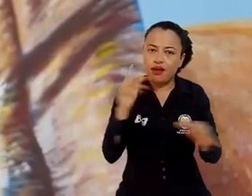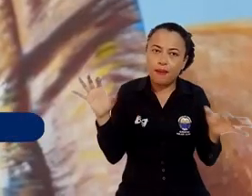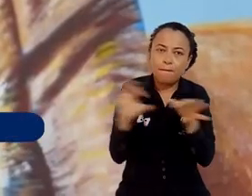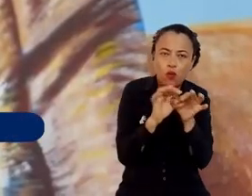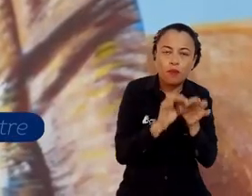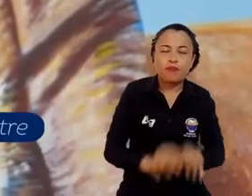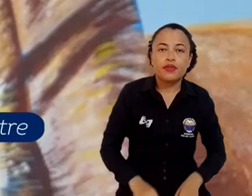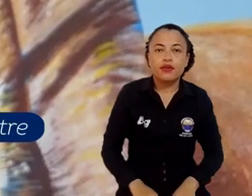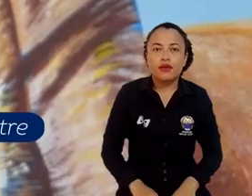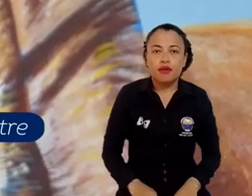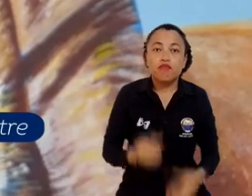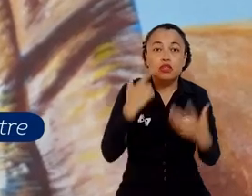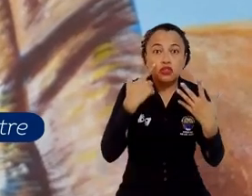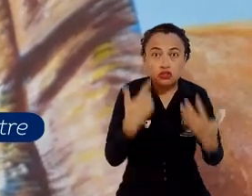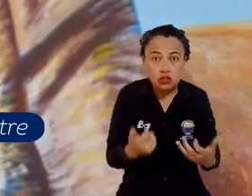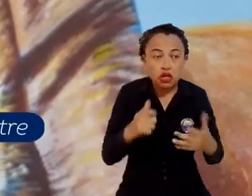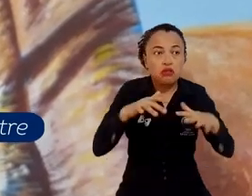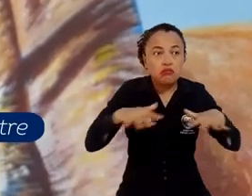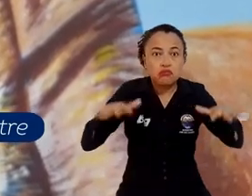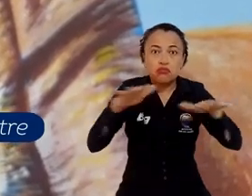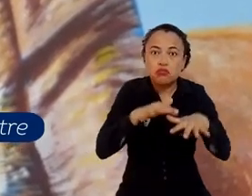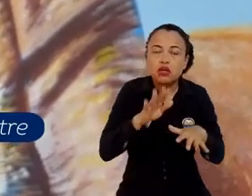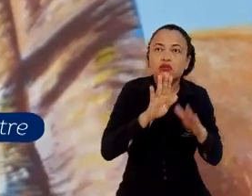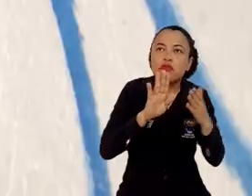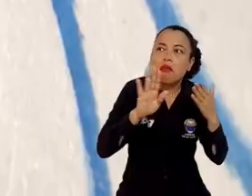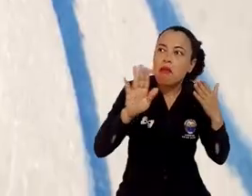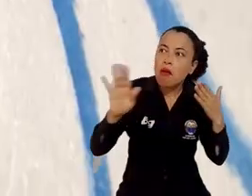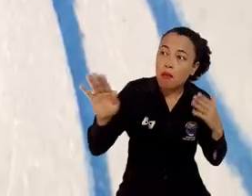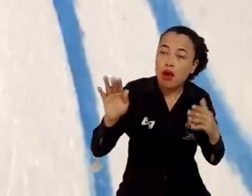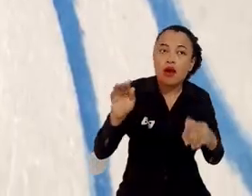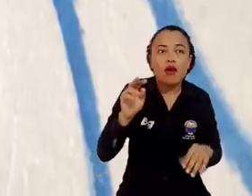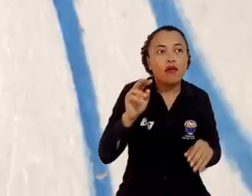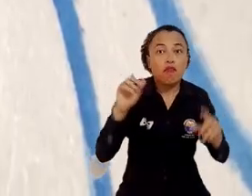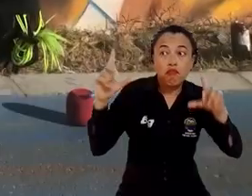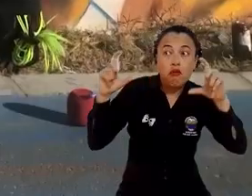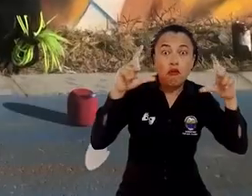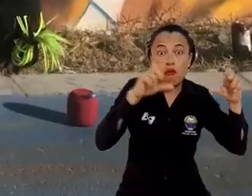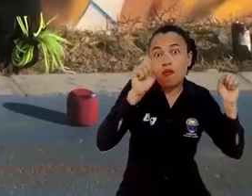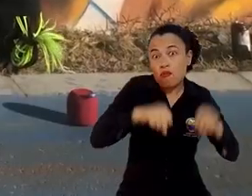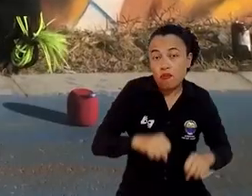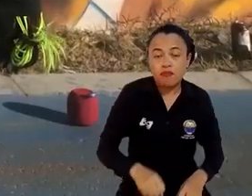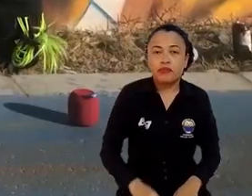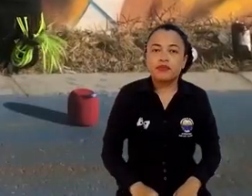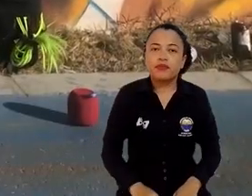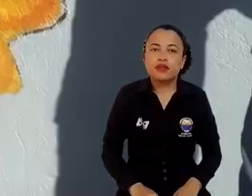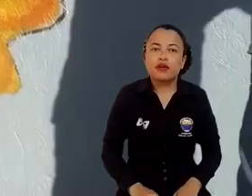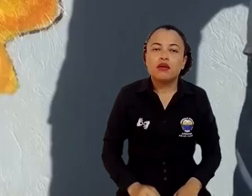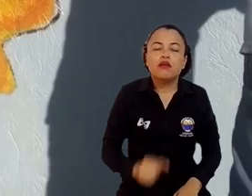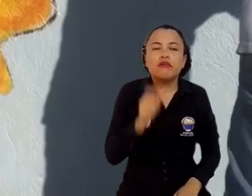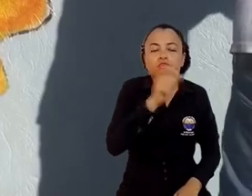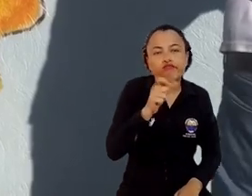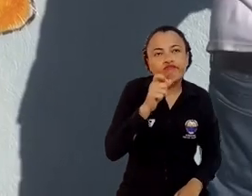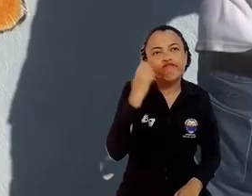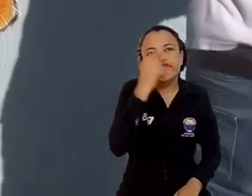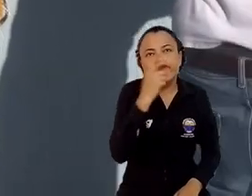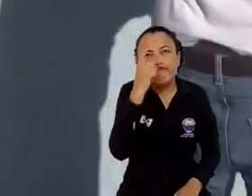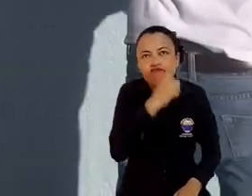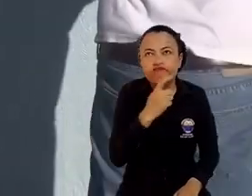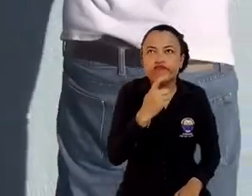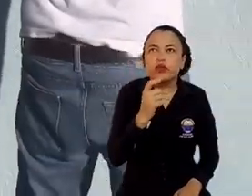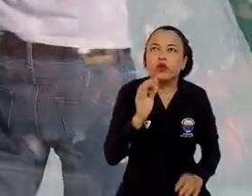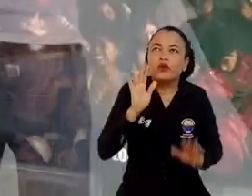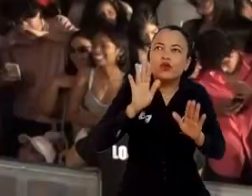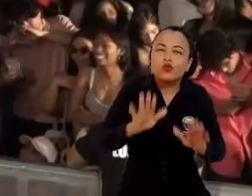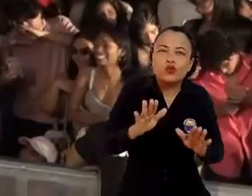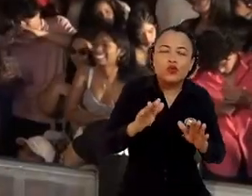espacio donde se pueden incluso venir a tomar fotos. Un sentido de reflexión a la persona que transita por el